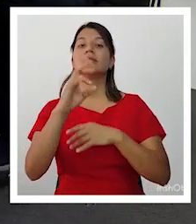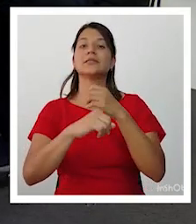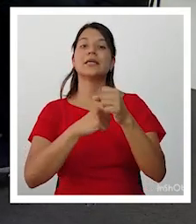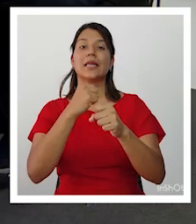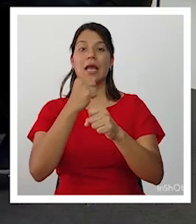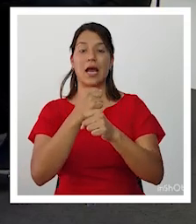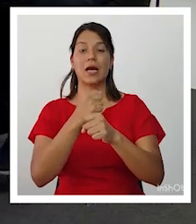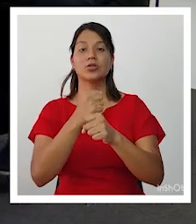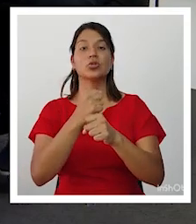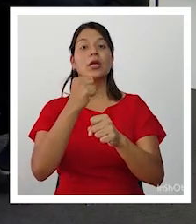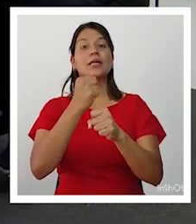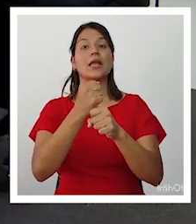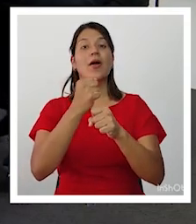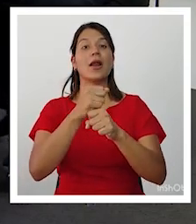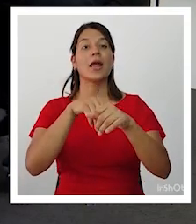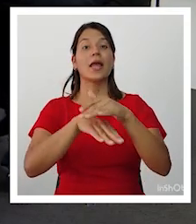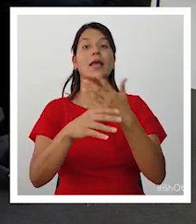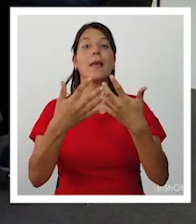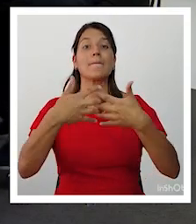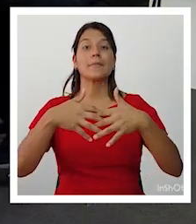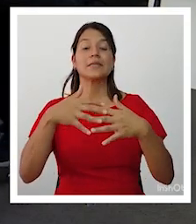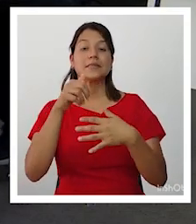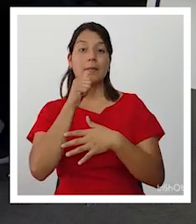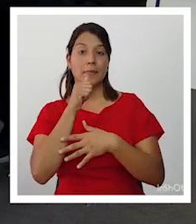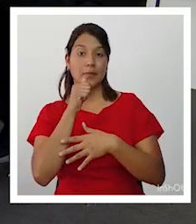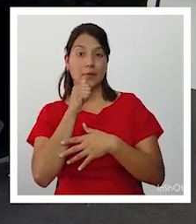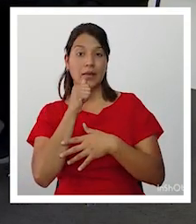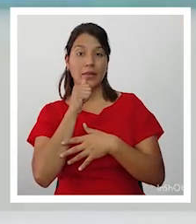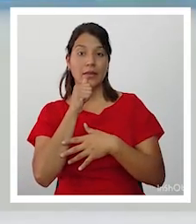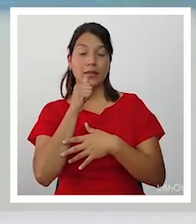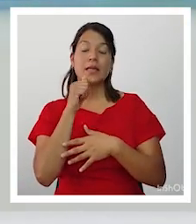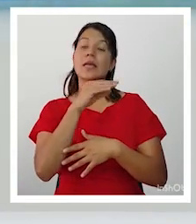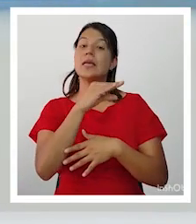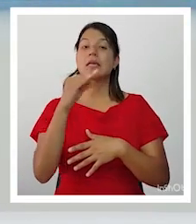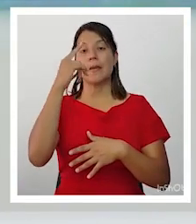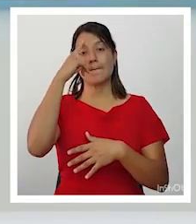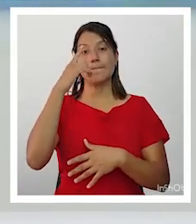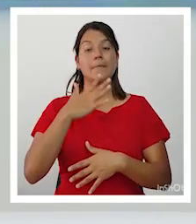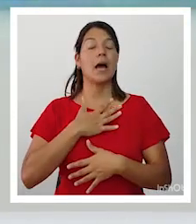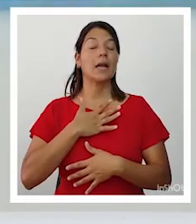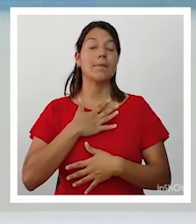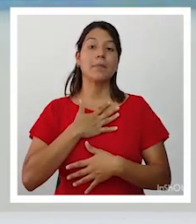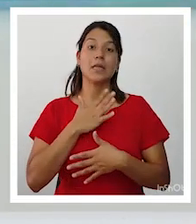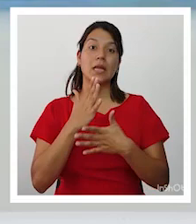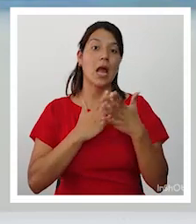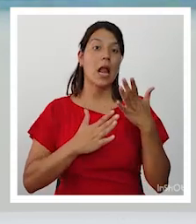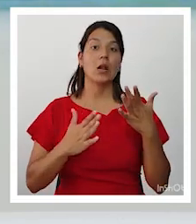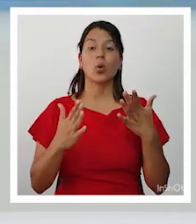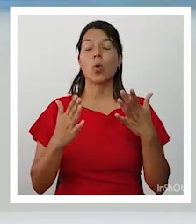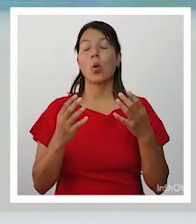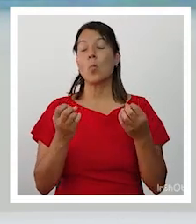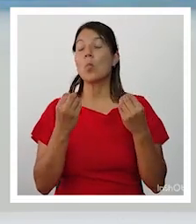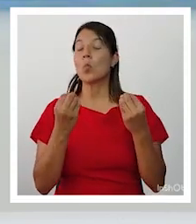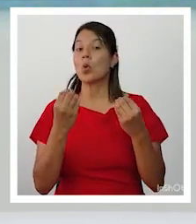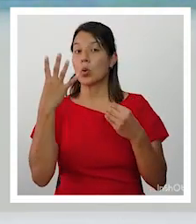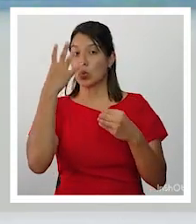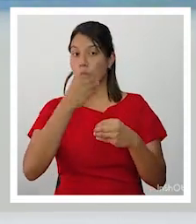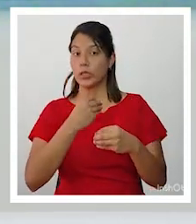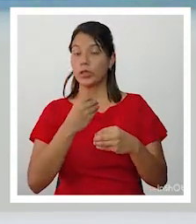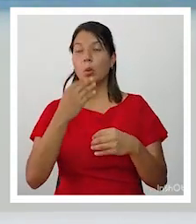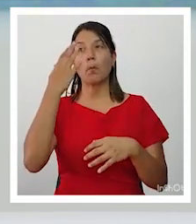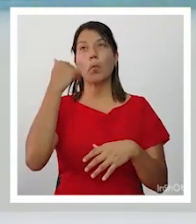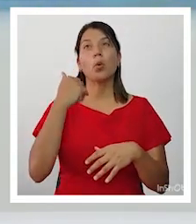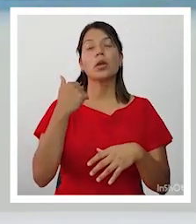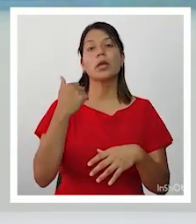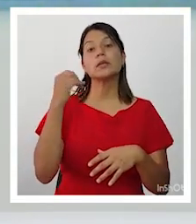estar en la empresa privada, ¿verdad? Y para mí ha sido algo muy bonito porque